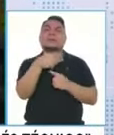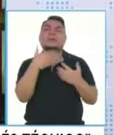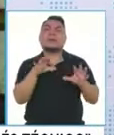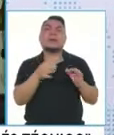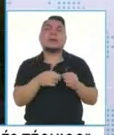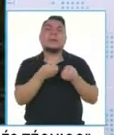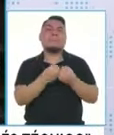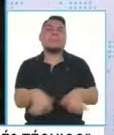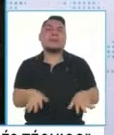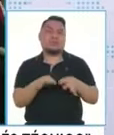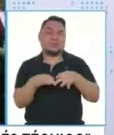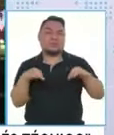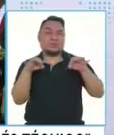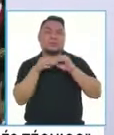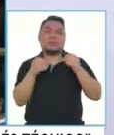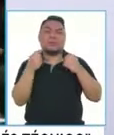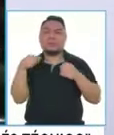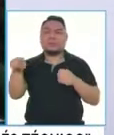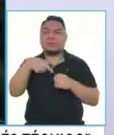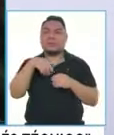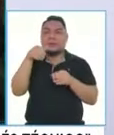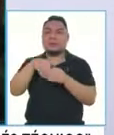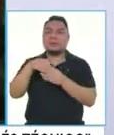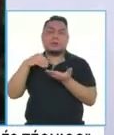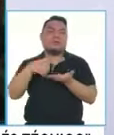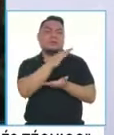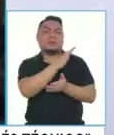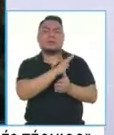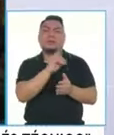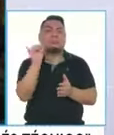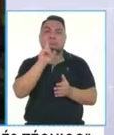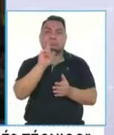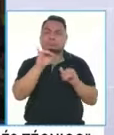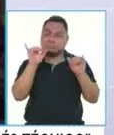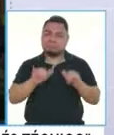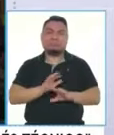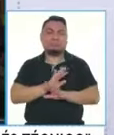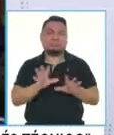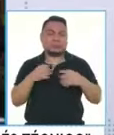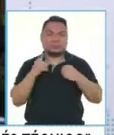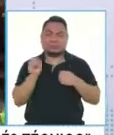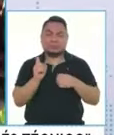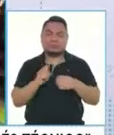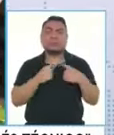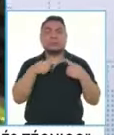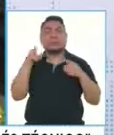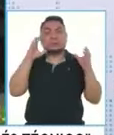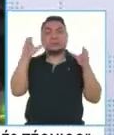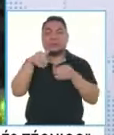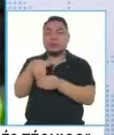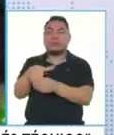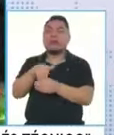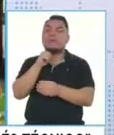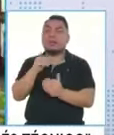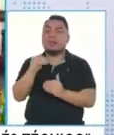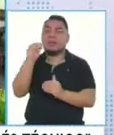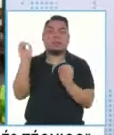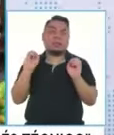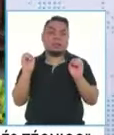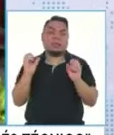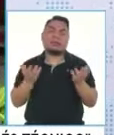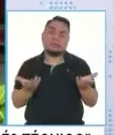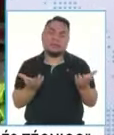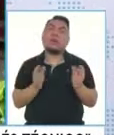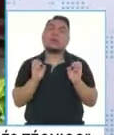porque felizmente se rechazó la cautelar. Y felizmente el Congreso no tuvo los votos suficientes,